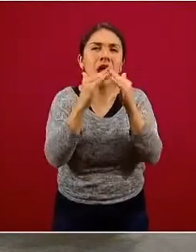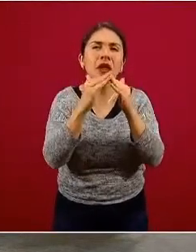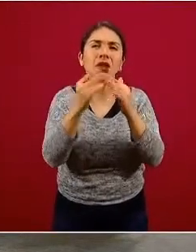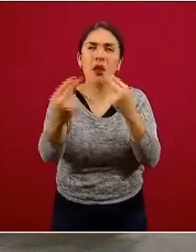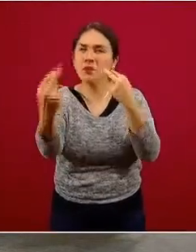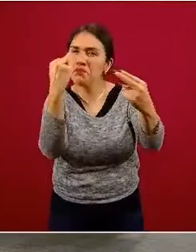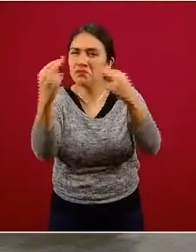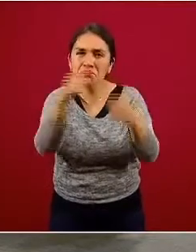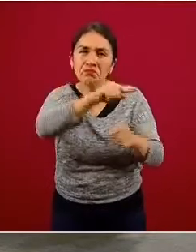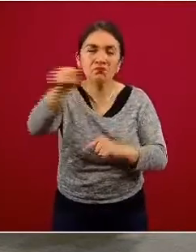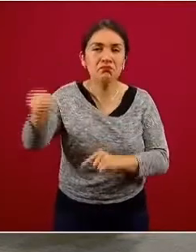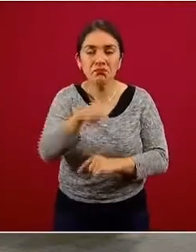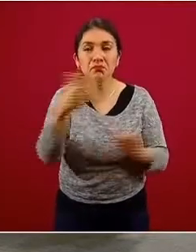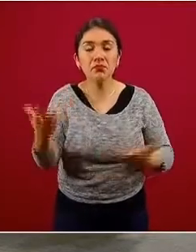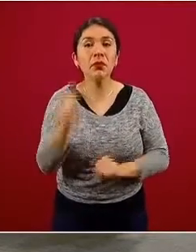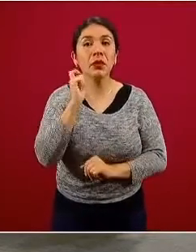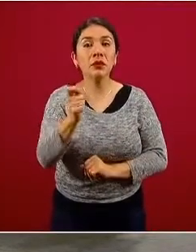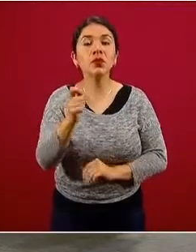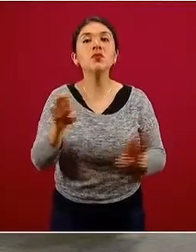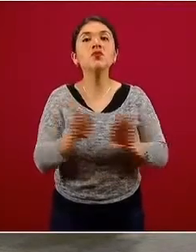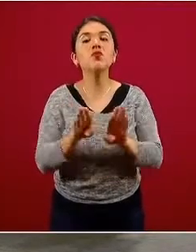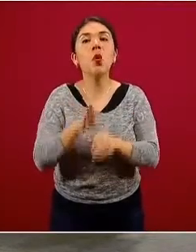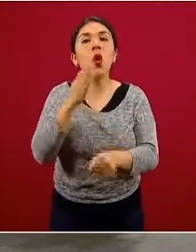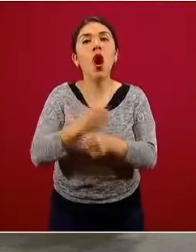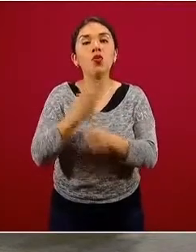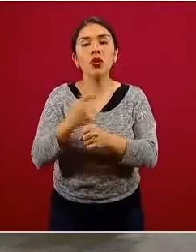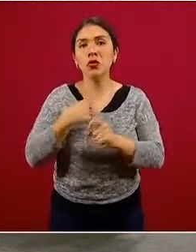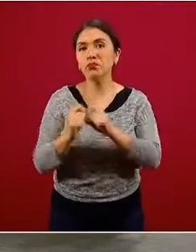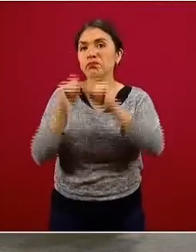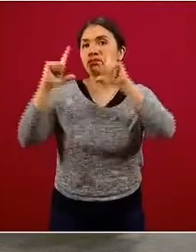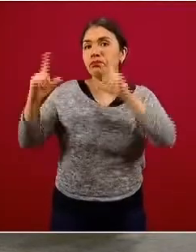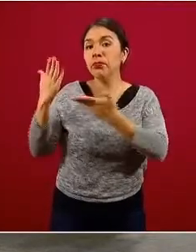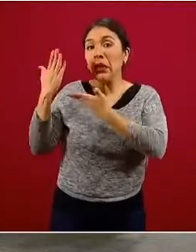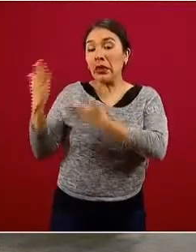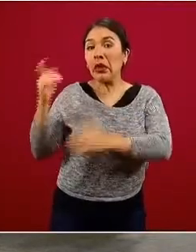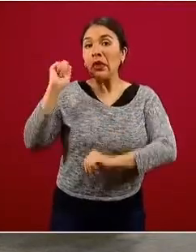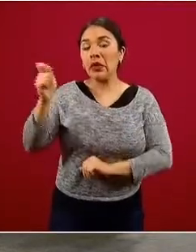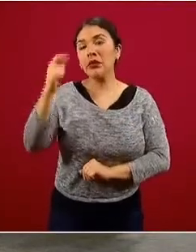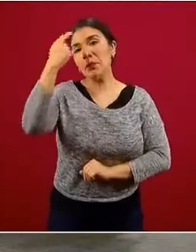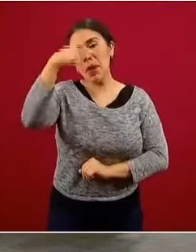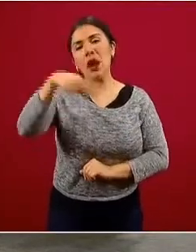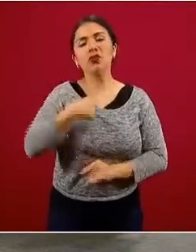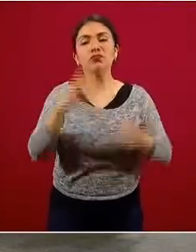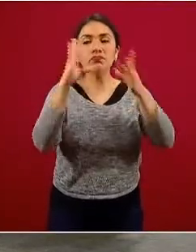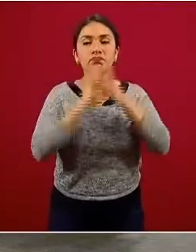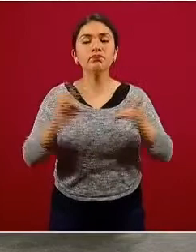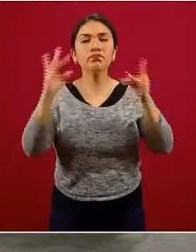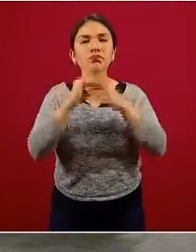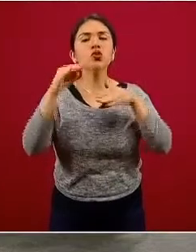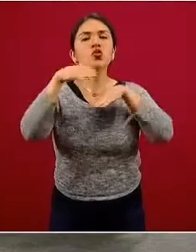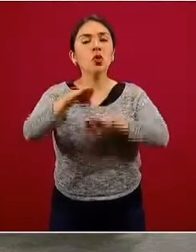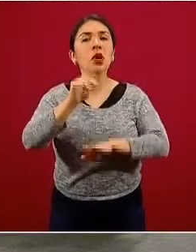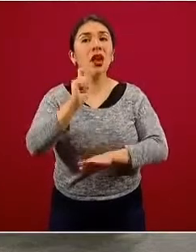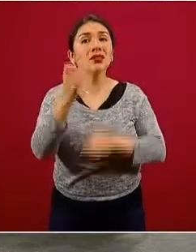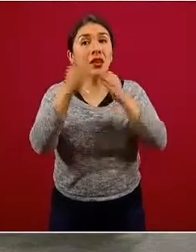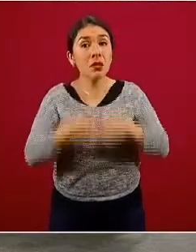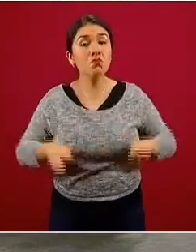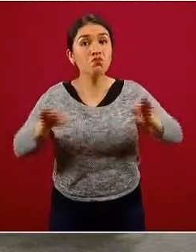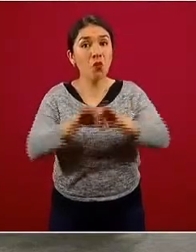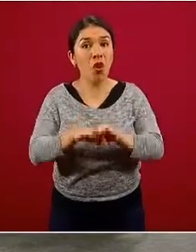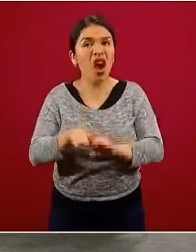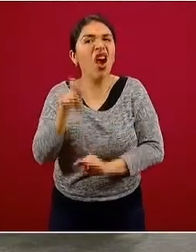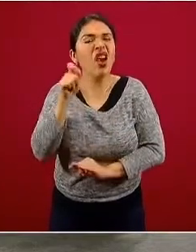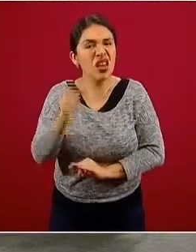nos están viendo, esta presentación en donde hablaré sobre la importancia